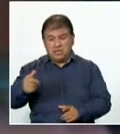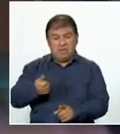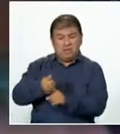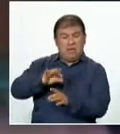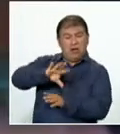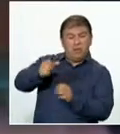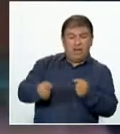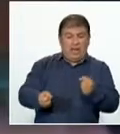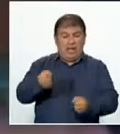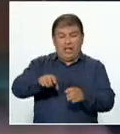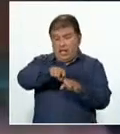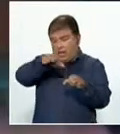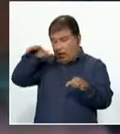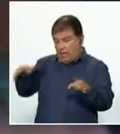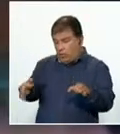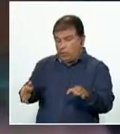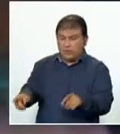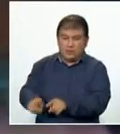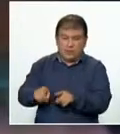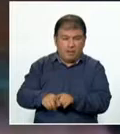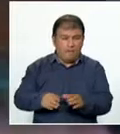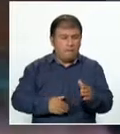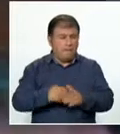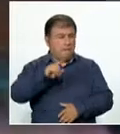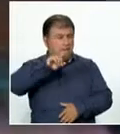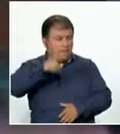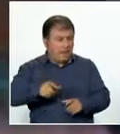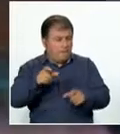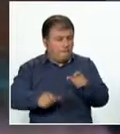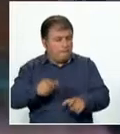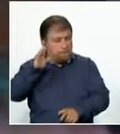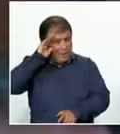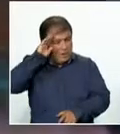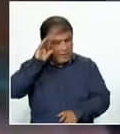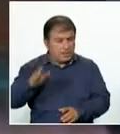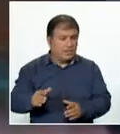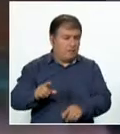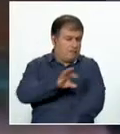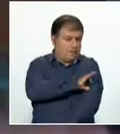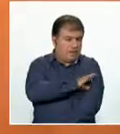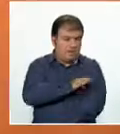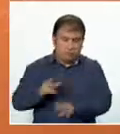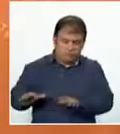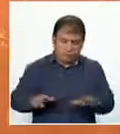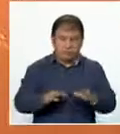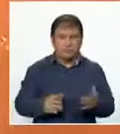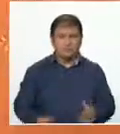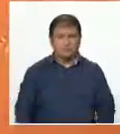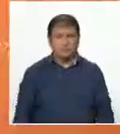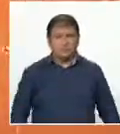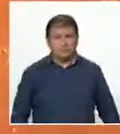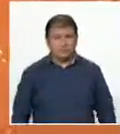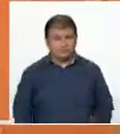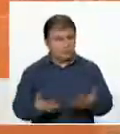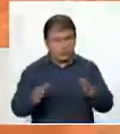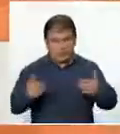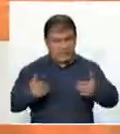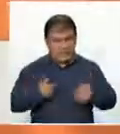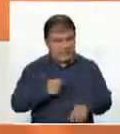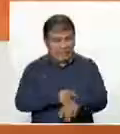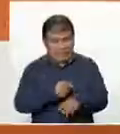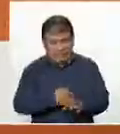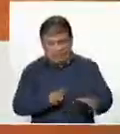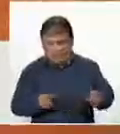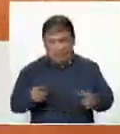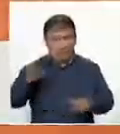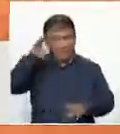Callao. 1000 agentes y 30 fiscales también participaron en este gran megaoperativo. No les dieron tiempo a nada y